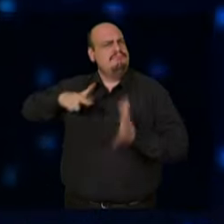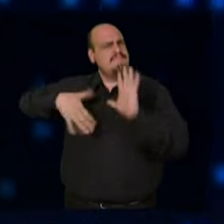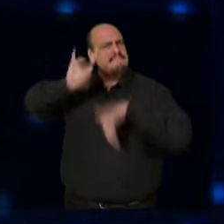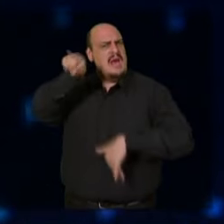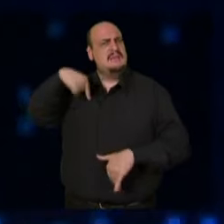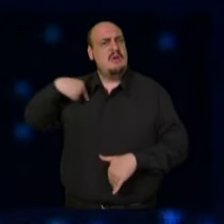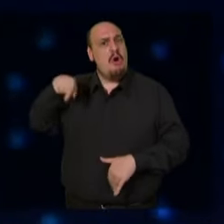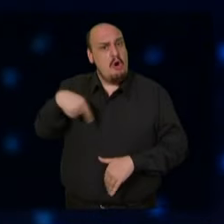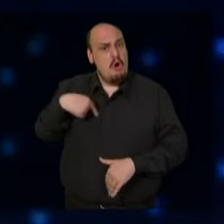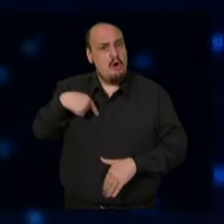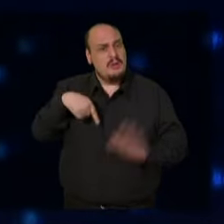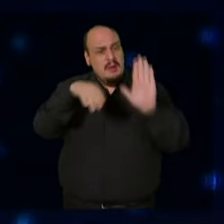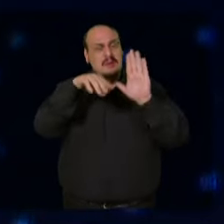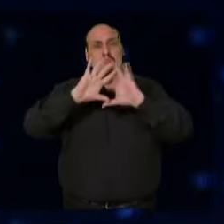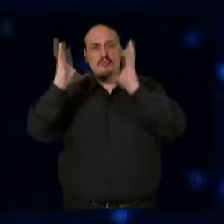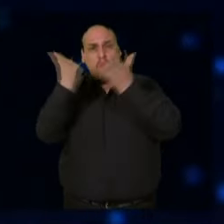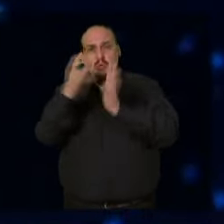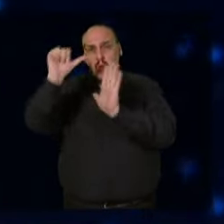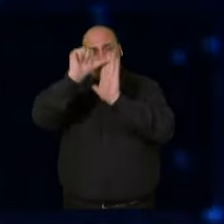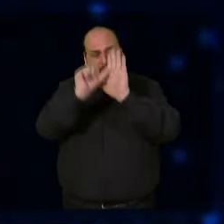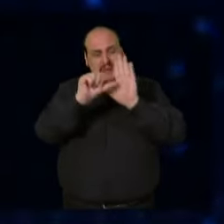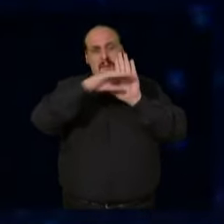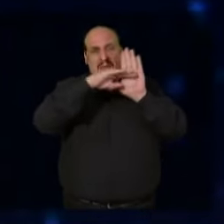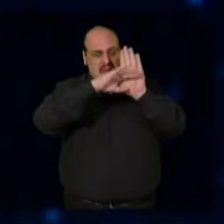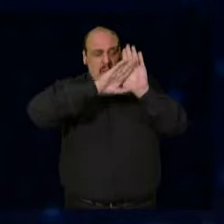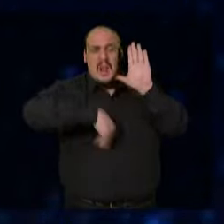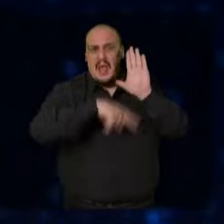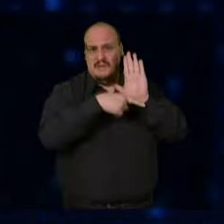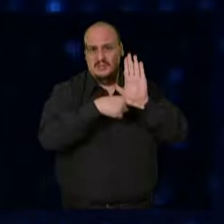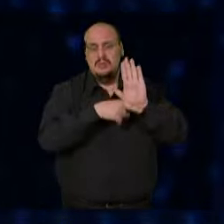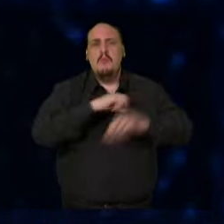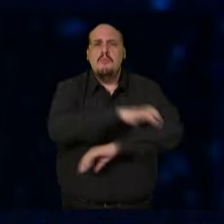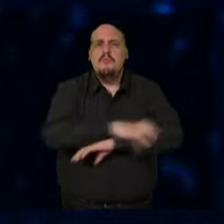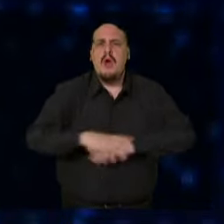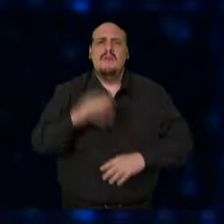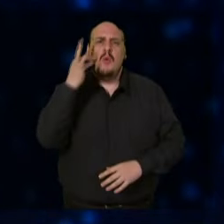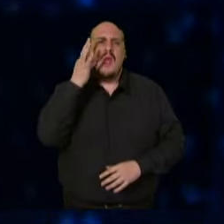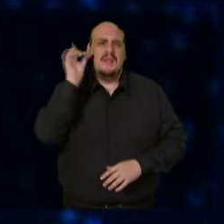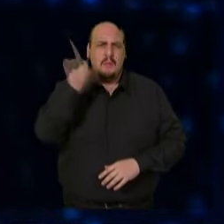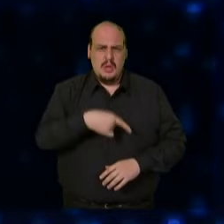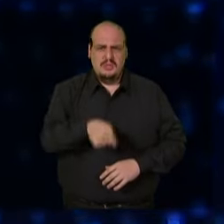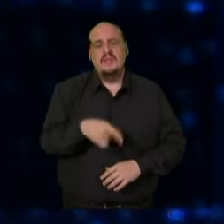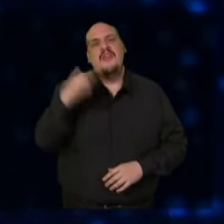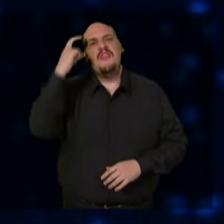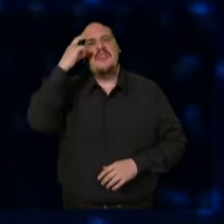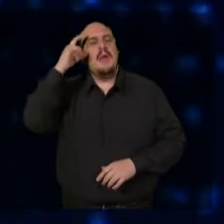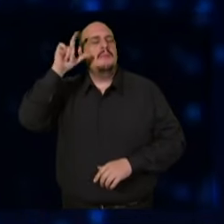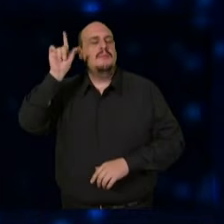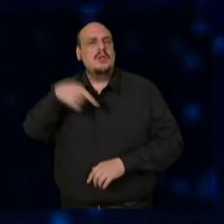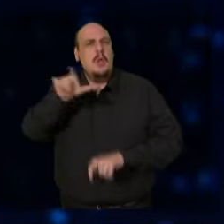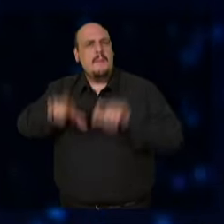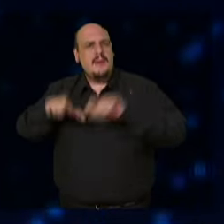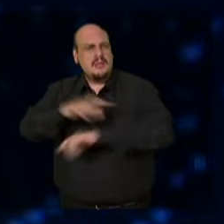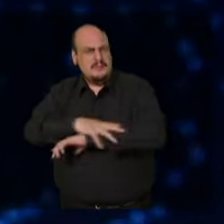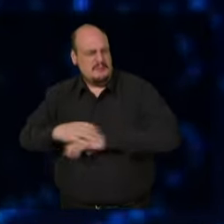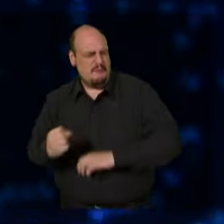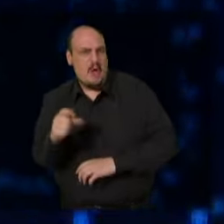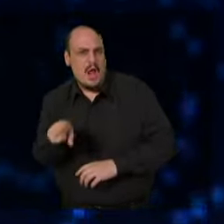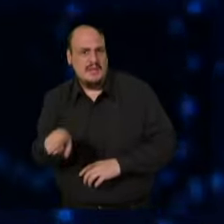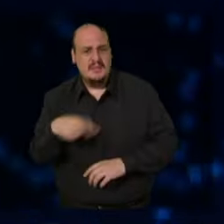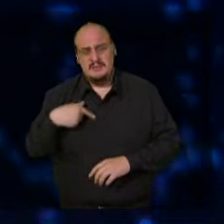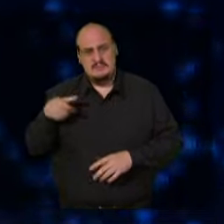estamos de mitad de la tabla para abajo. Tenemos más de 40% de pobres, 10% de indigentes y la inflación descontrolada y